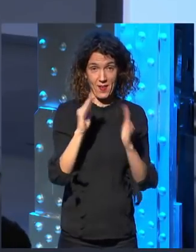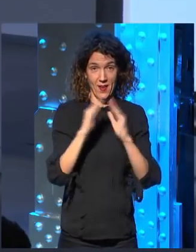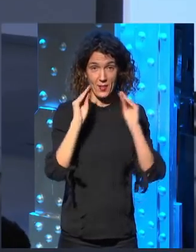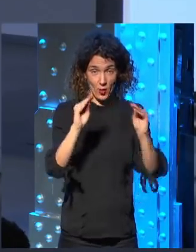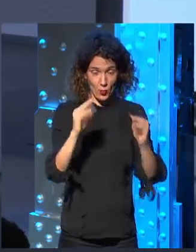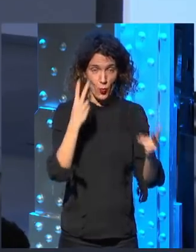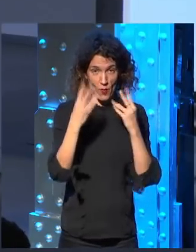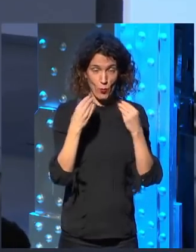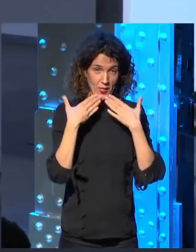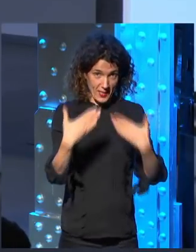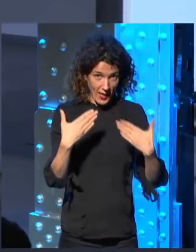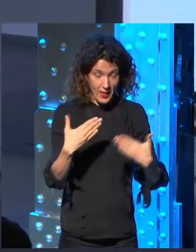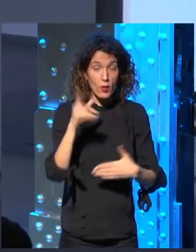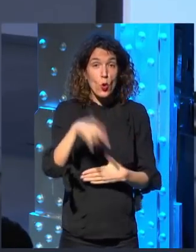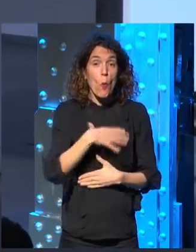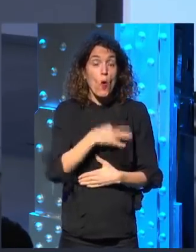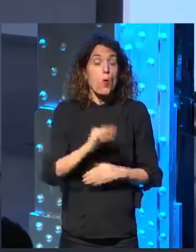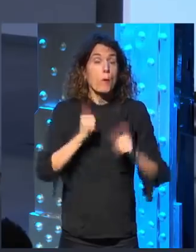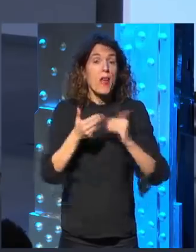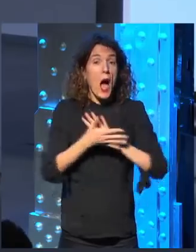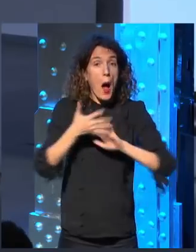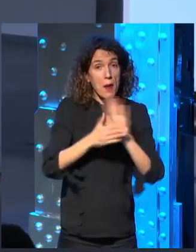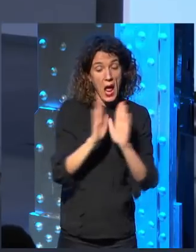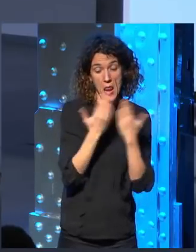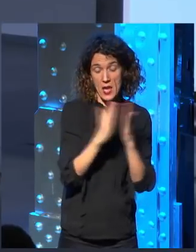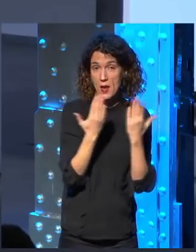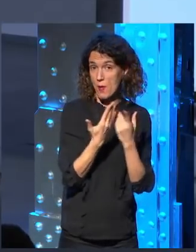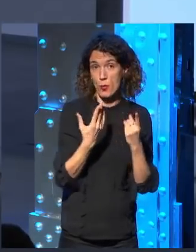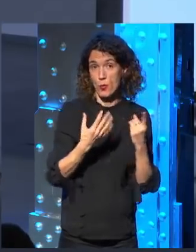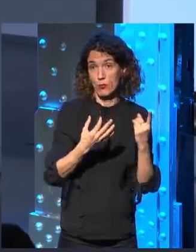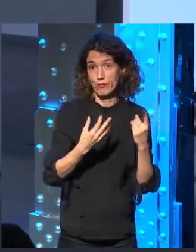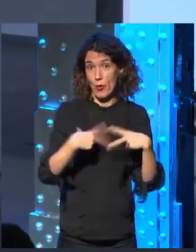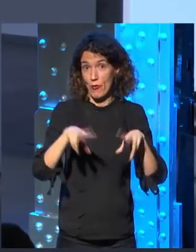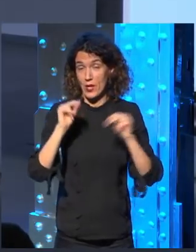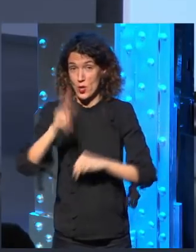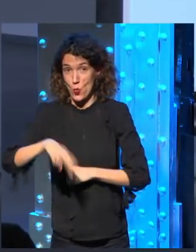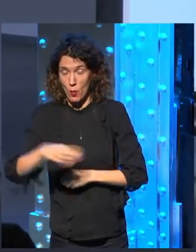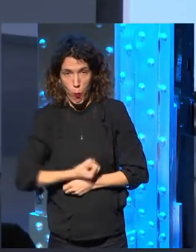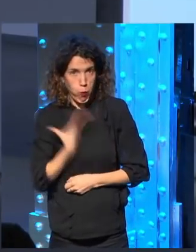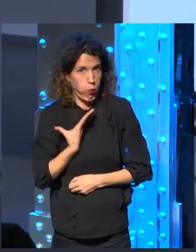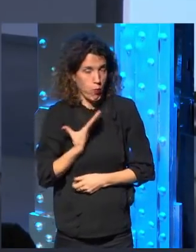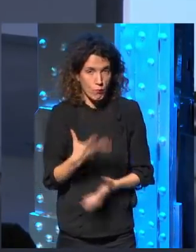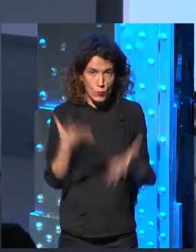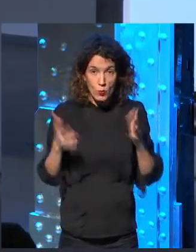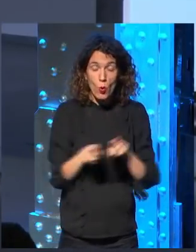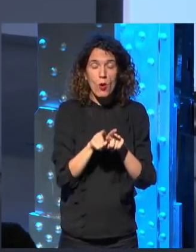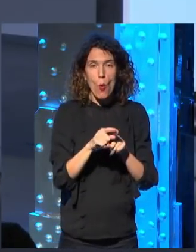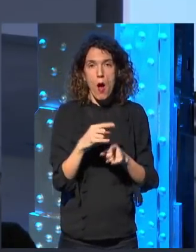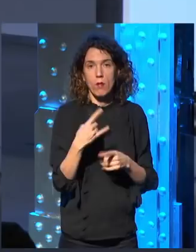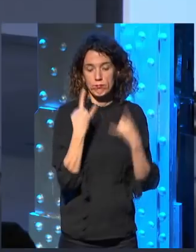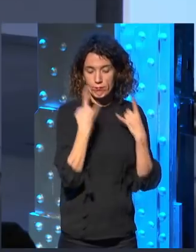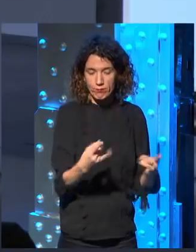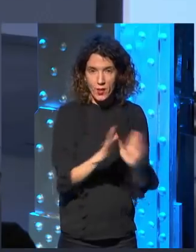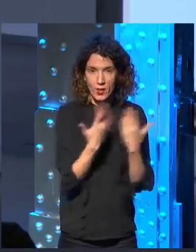sus casas. Yo podría empezar a hablar del libro y no terminar porque me lleva la pasión y además nos suele suceder que cuando nos enganchamos a hablar